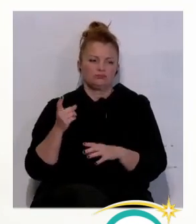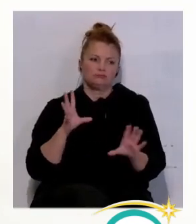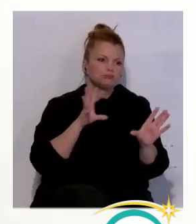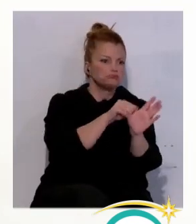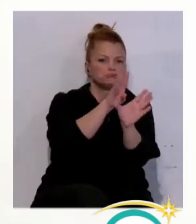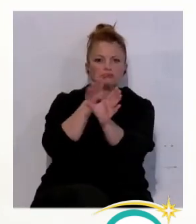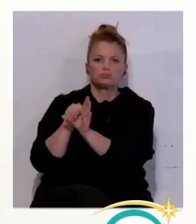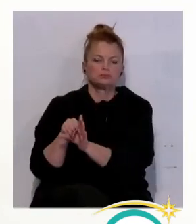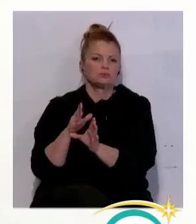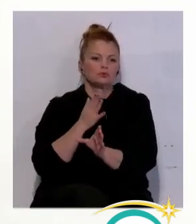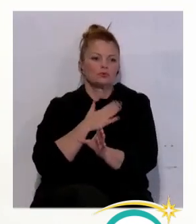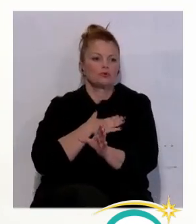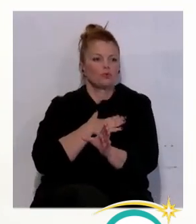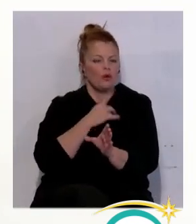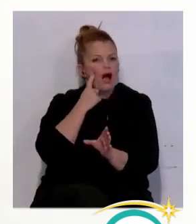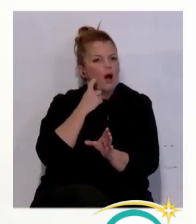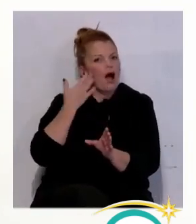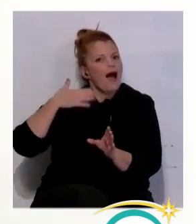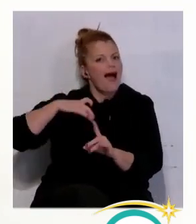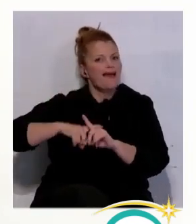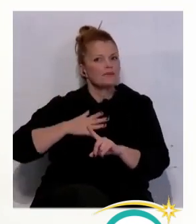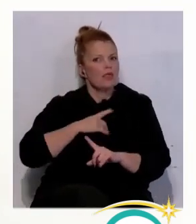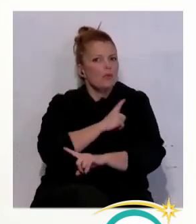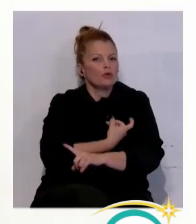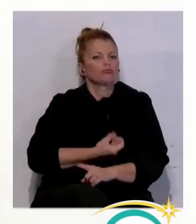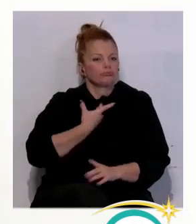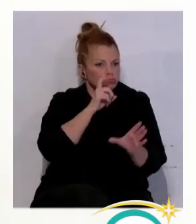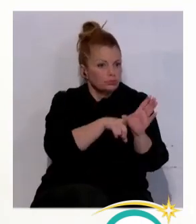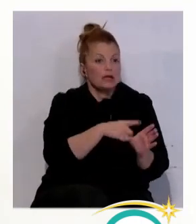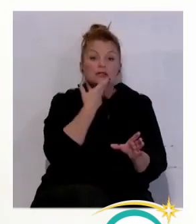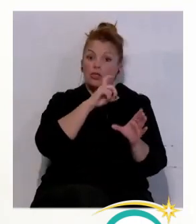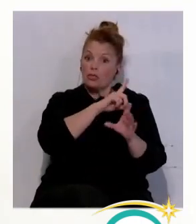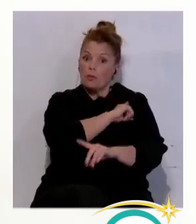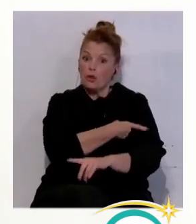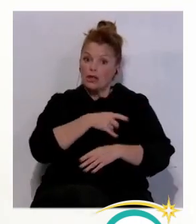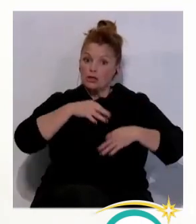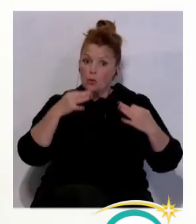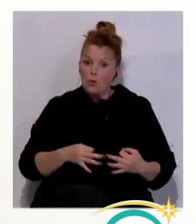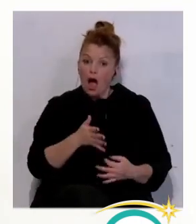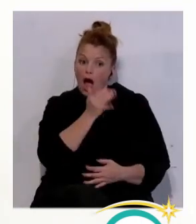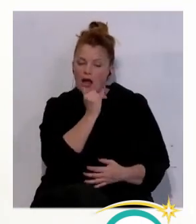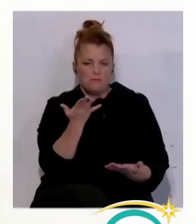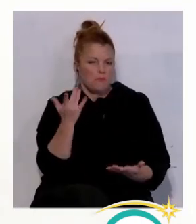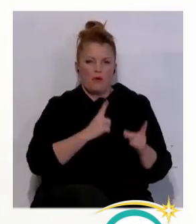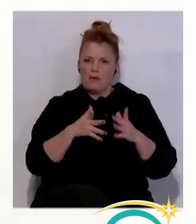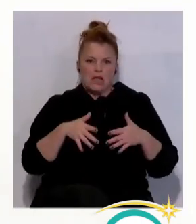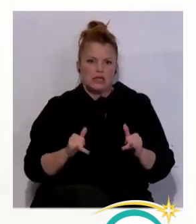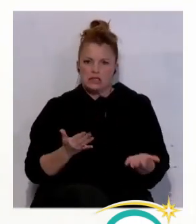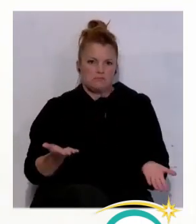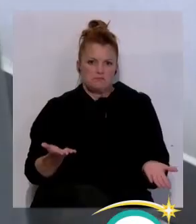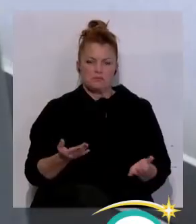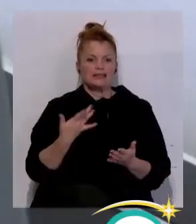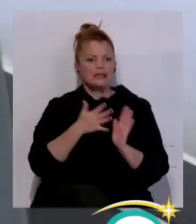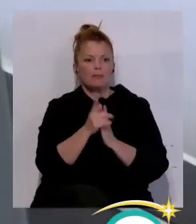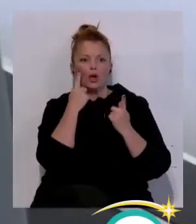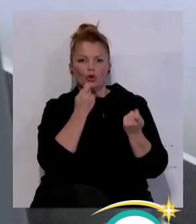si lo practicaban. Entonces, si el ejercicio es seguro y es eficaz, pues no tendríamos por qué tener ningún tipo de problema, siempre que esté controlado